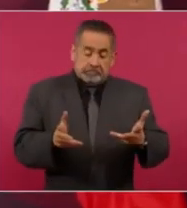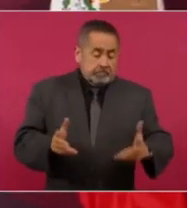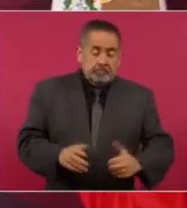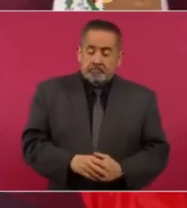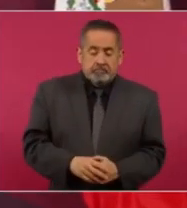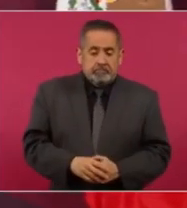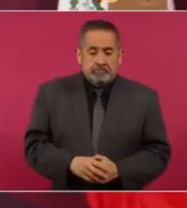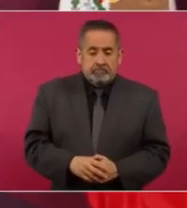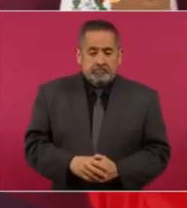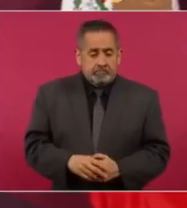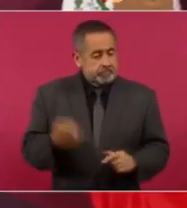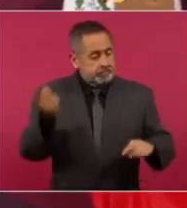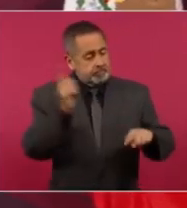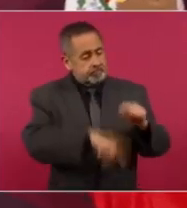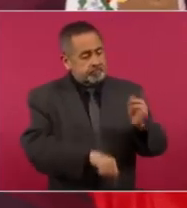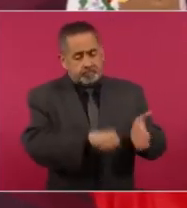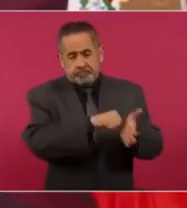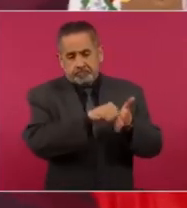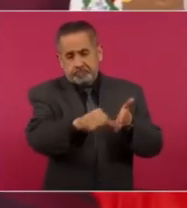que anule